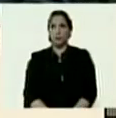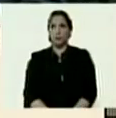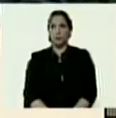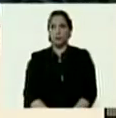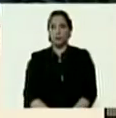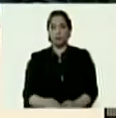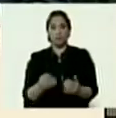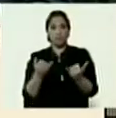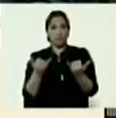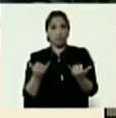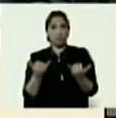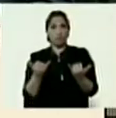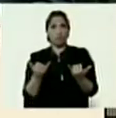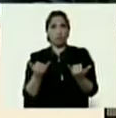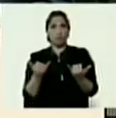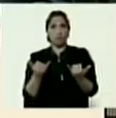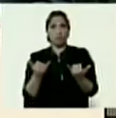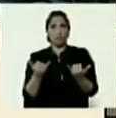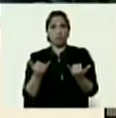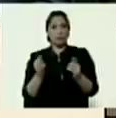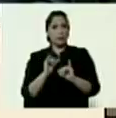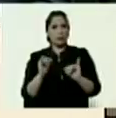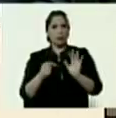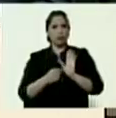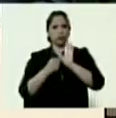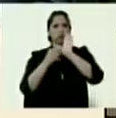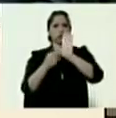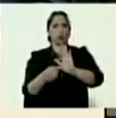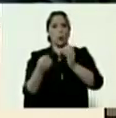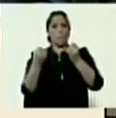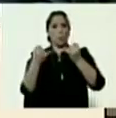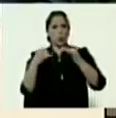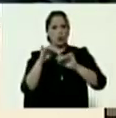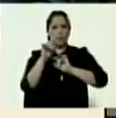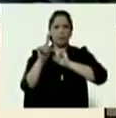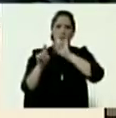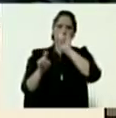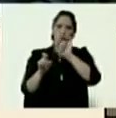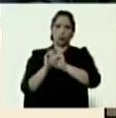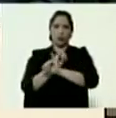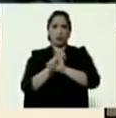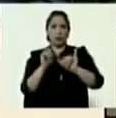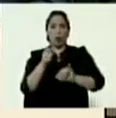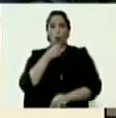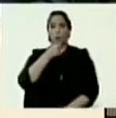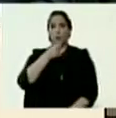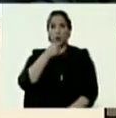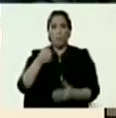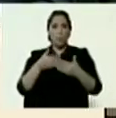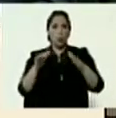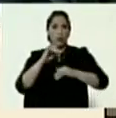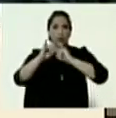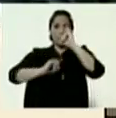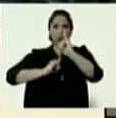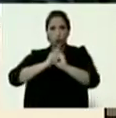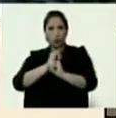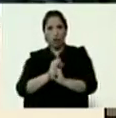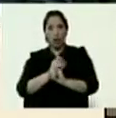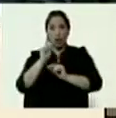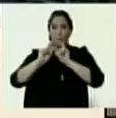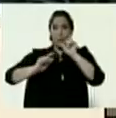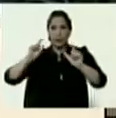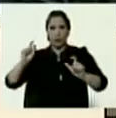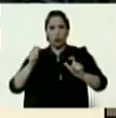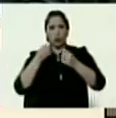Ya se devela muchas de las interrogantes que la opinión pública internacional, que las personas de